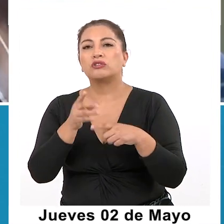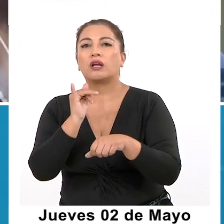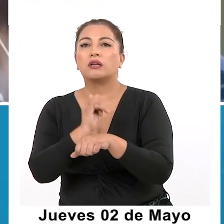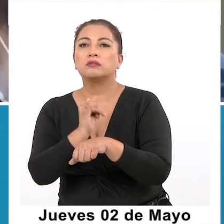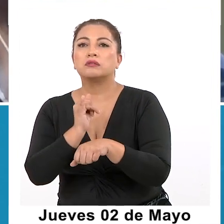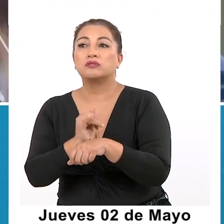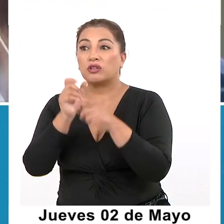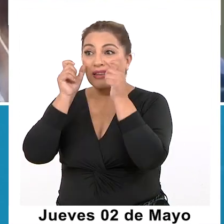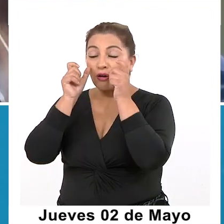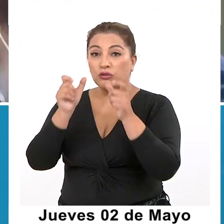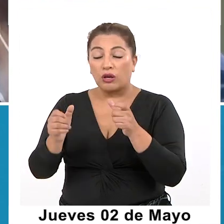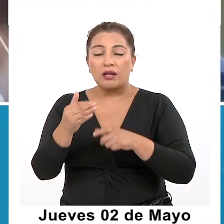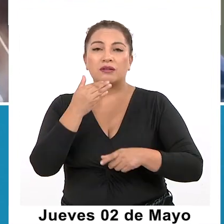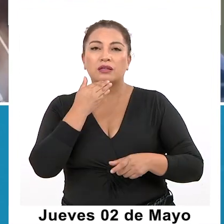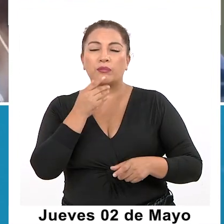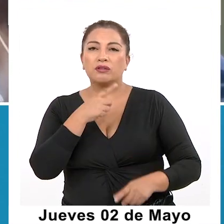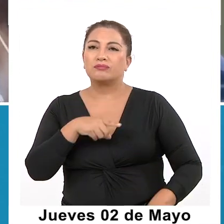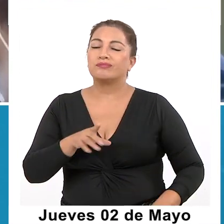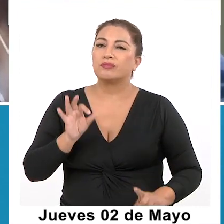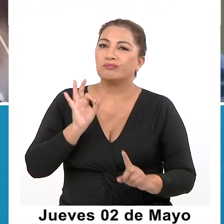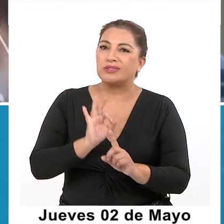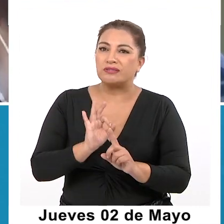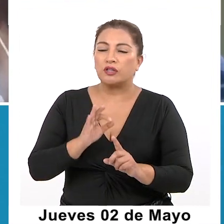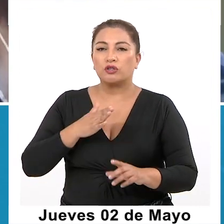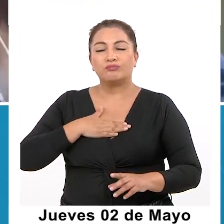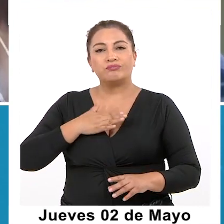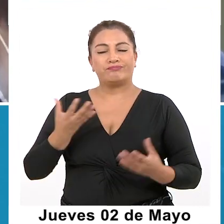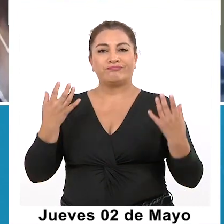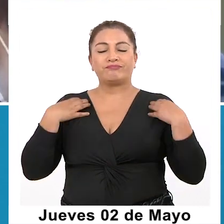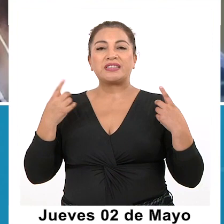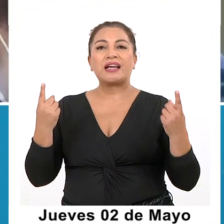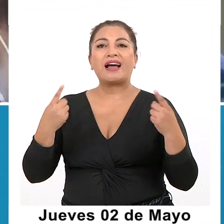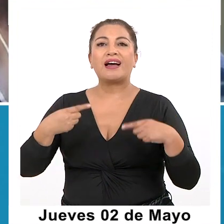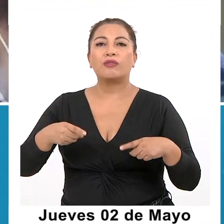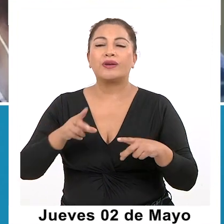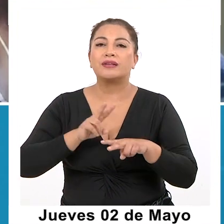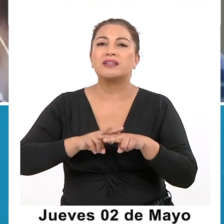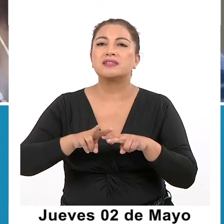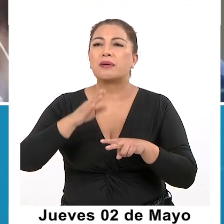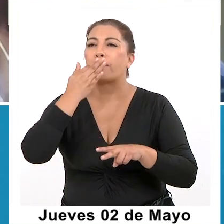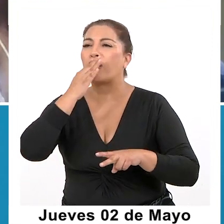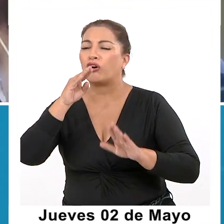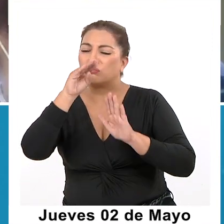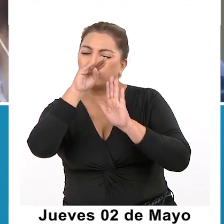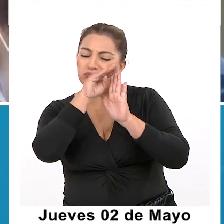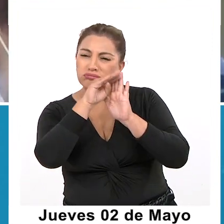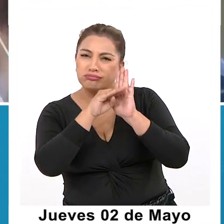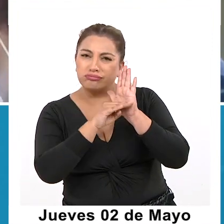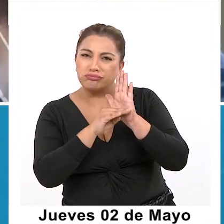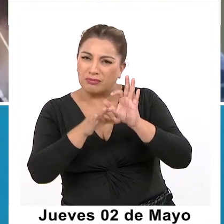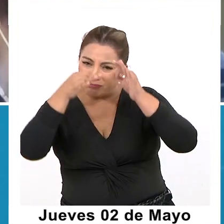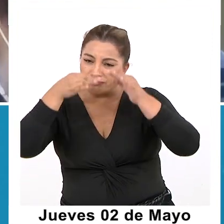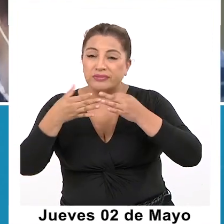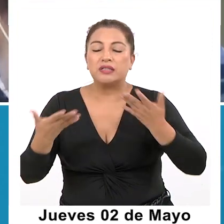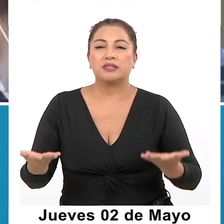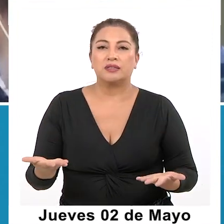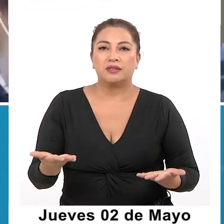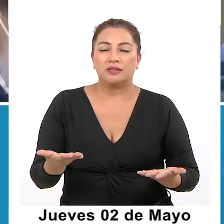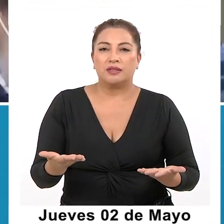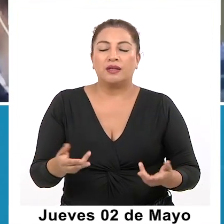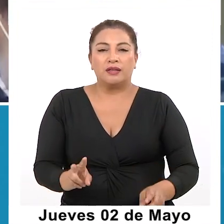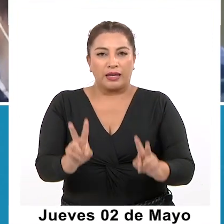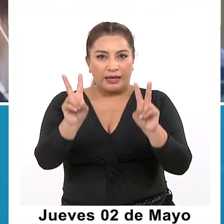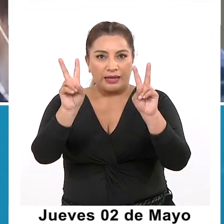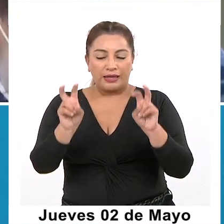contralores pero particularmente en lo que nos ocupa con aduana Estableciendo mejoras claras mejoras concretas mejoras en